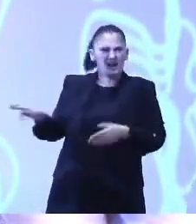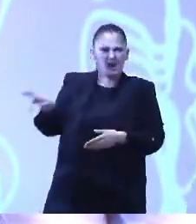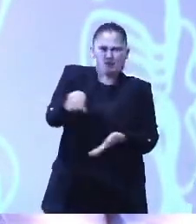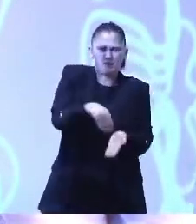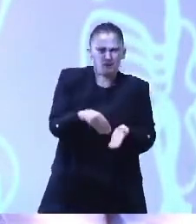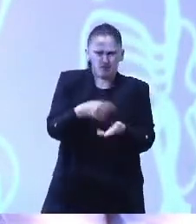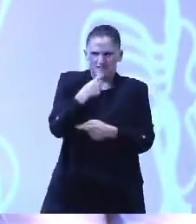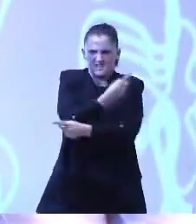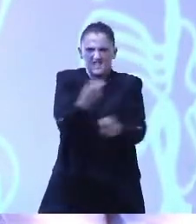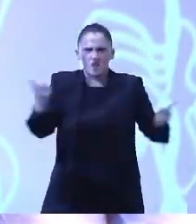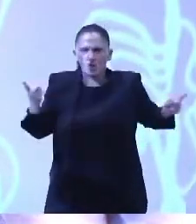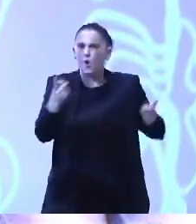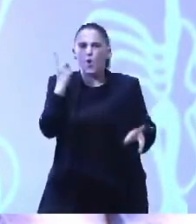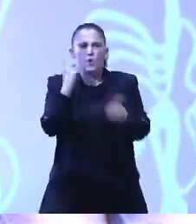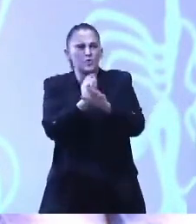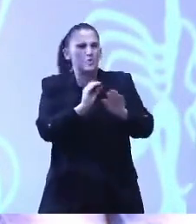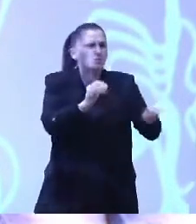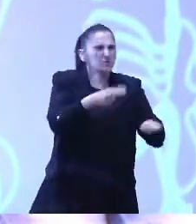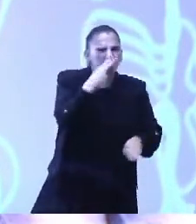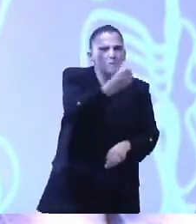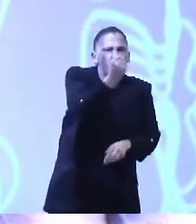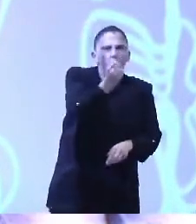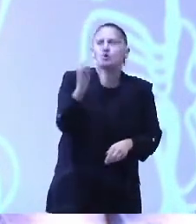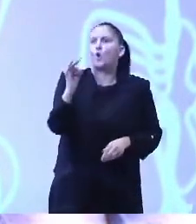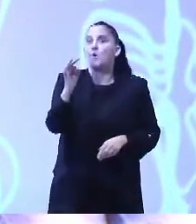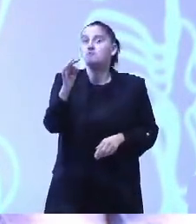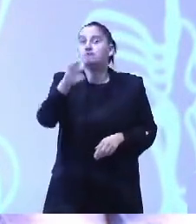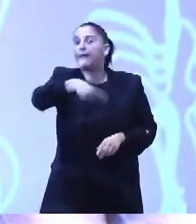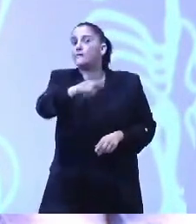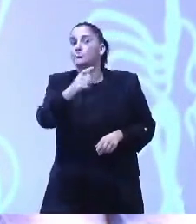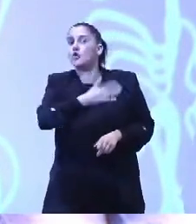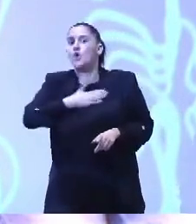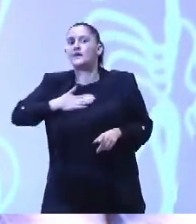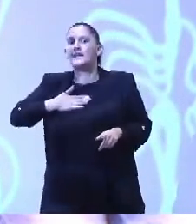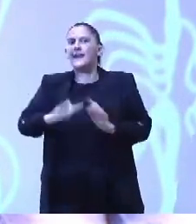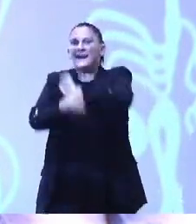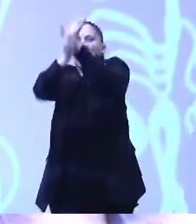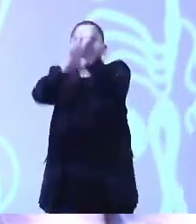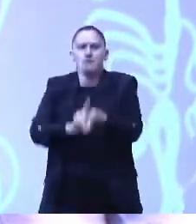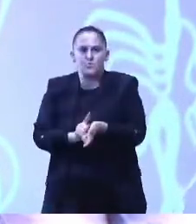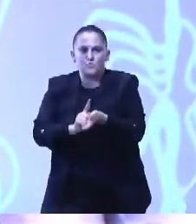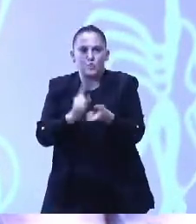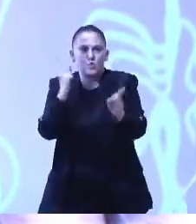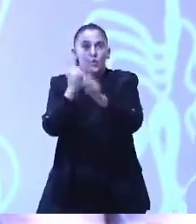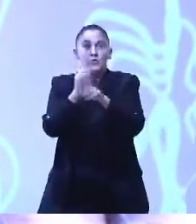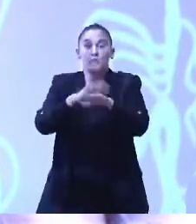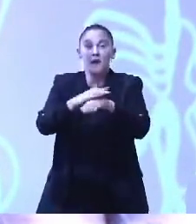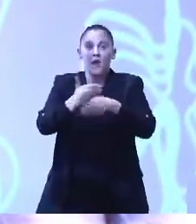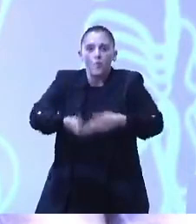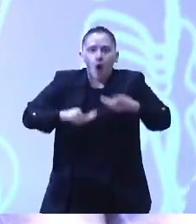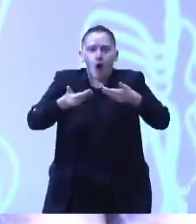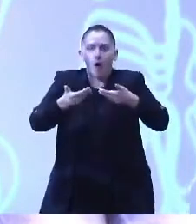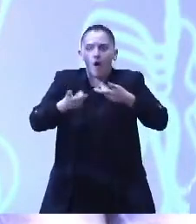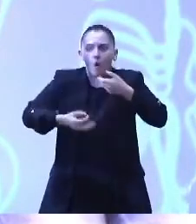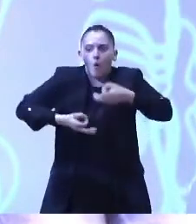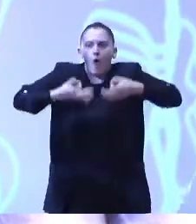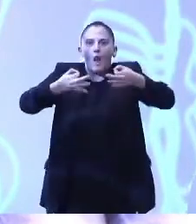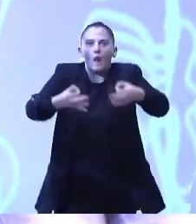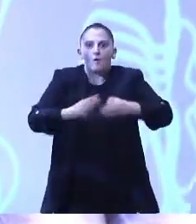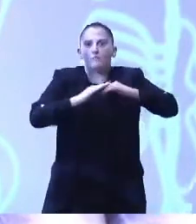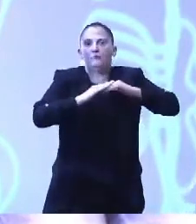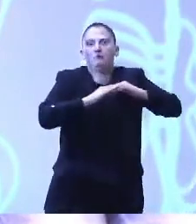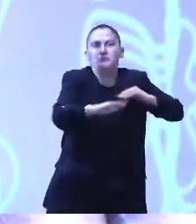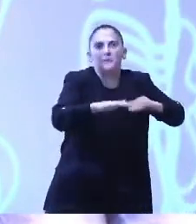ocasiones decir, frente a los intereses de los poderosos o aquellos que no quieren que nada cambie, para que todo siga igual y por tanto